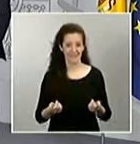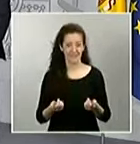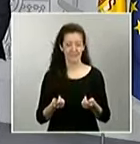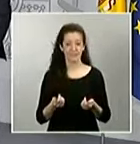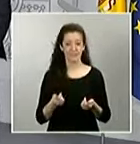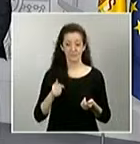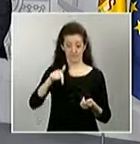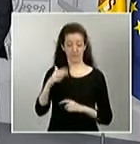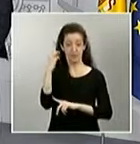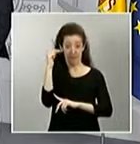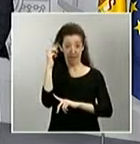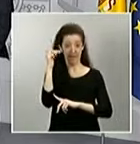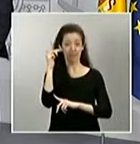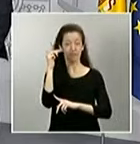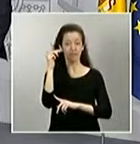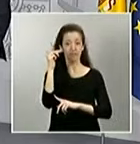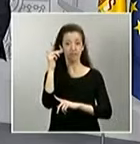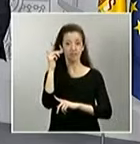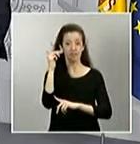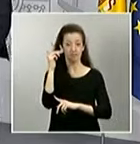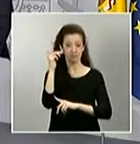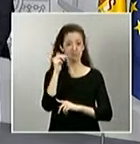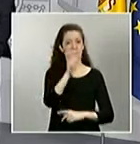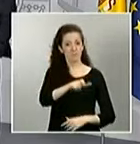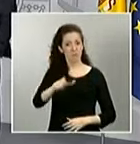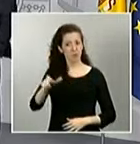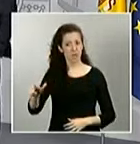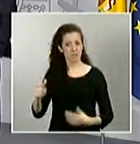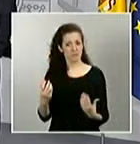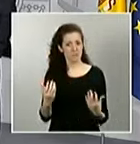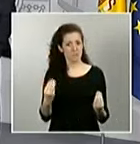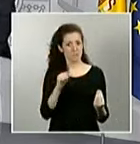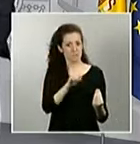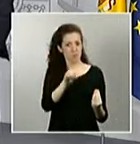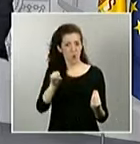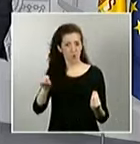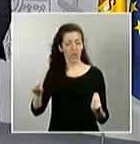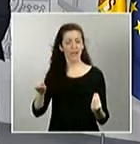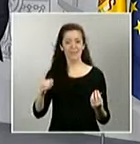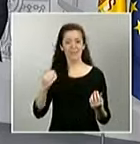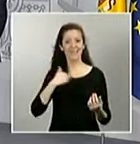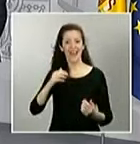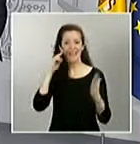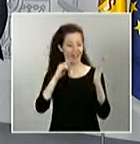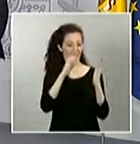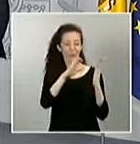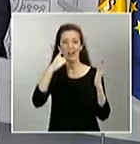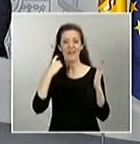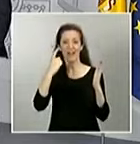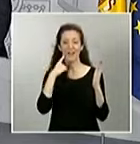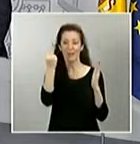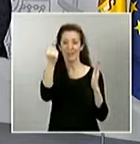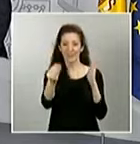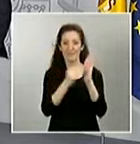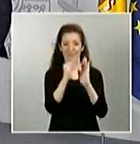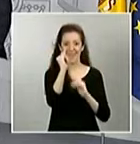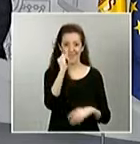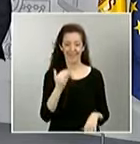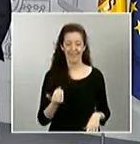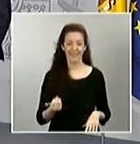van a ver anticipada su nómina en su propia entidad bancaria y, por supuesto, el lunes siguiente se hará de